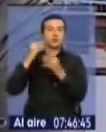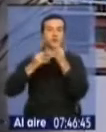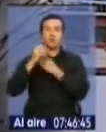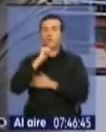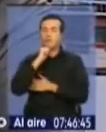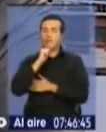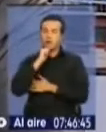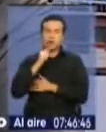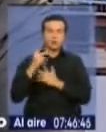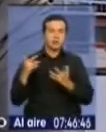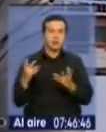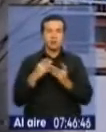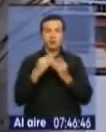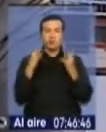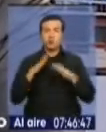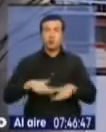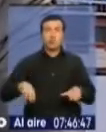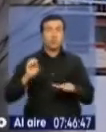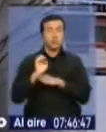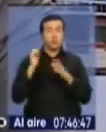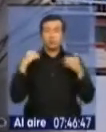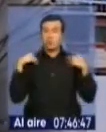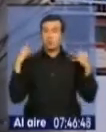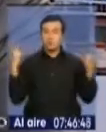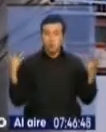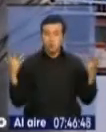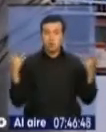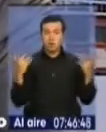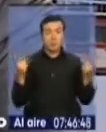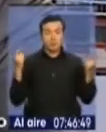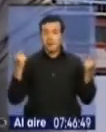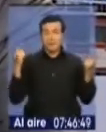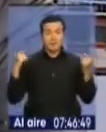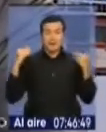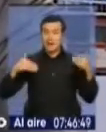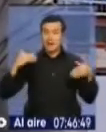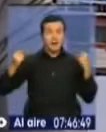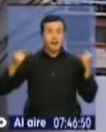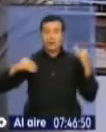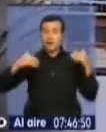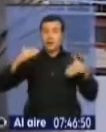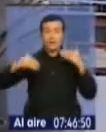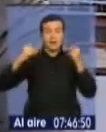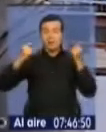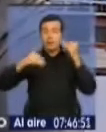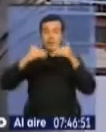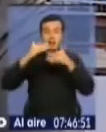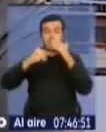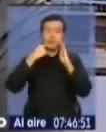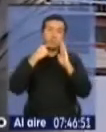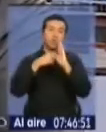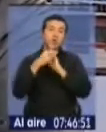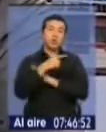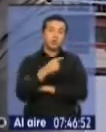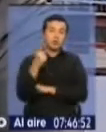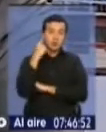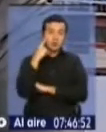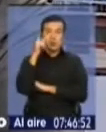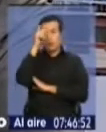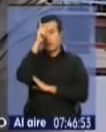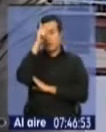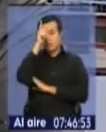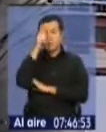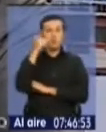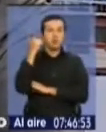y que además no existe en la mayoría del país. Entonces, lo hicieron un poco a las patadas. Y para que tengas idea, no, mientras Alemania se